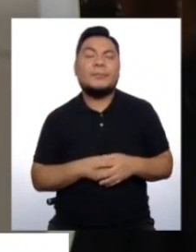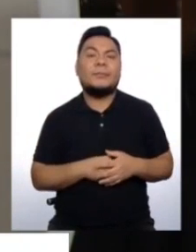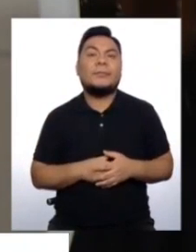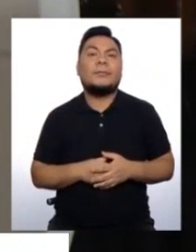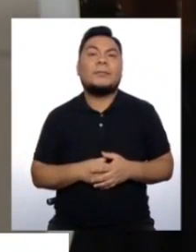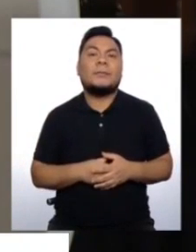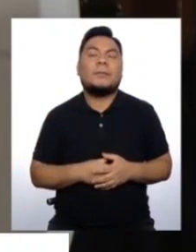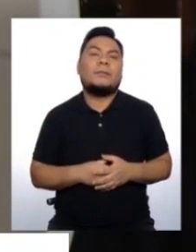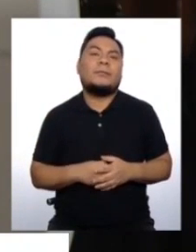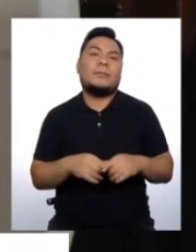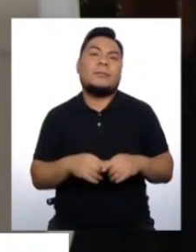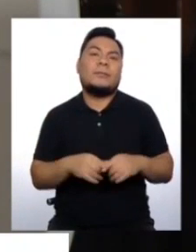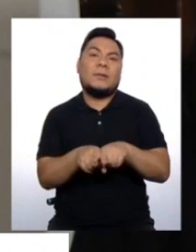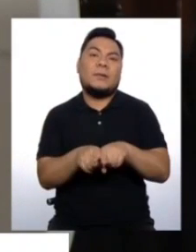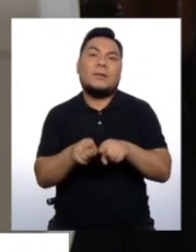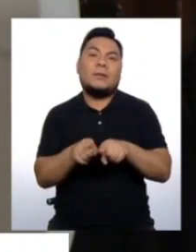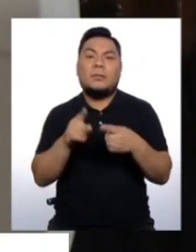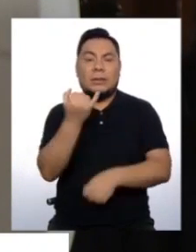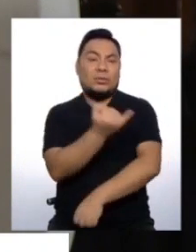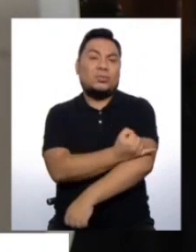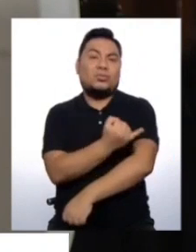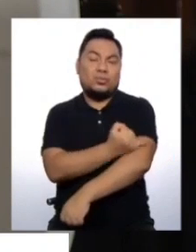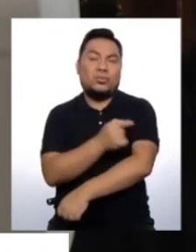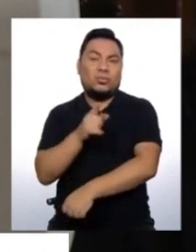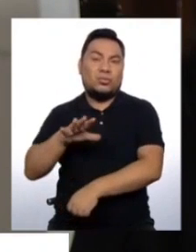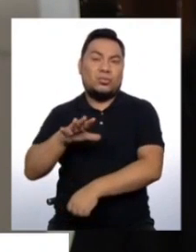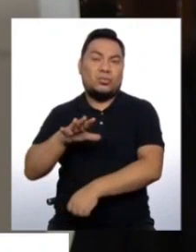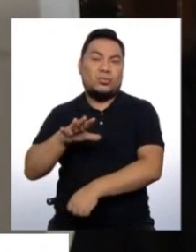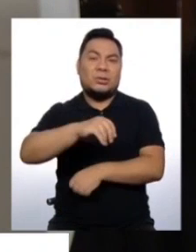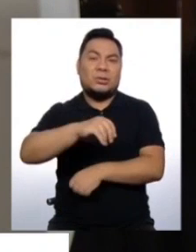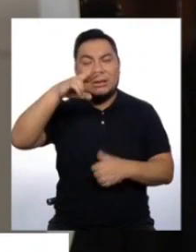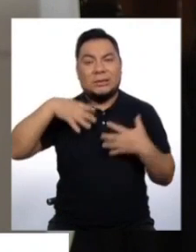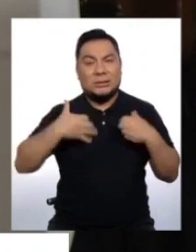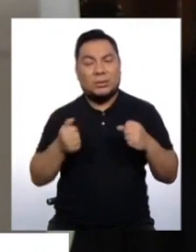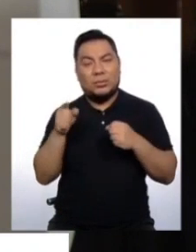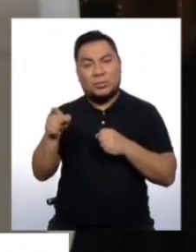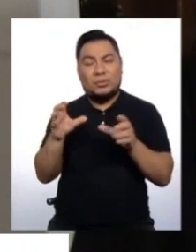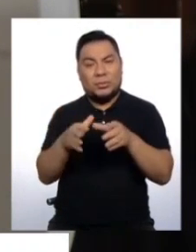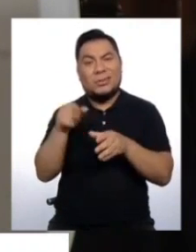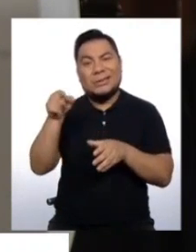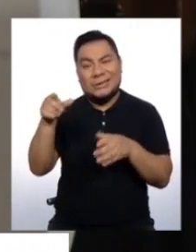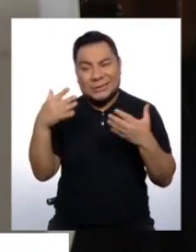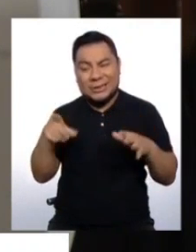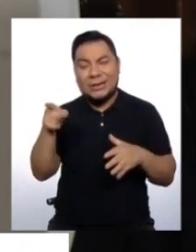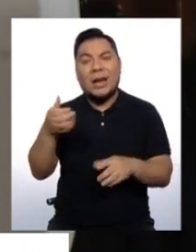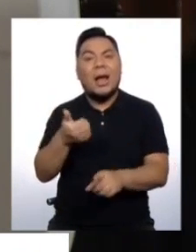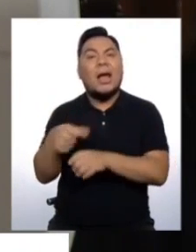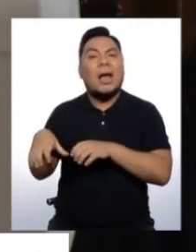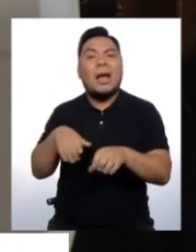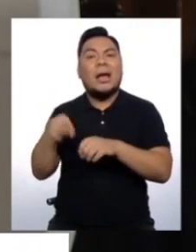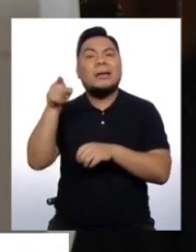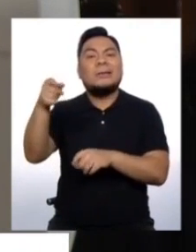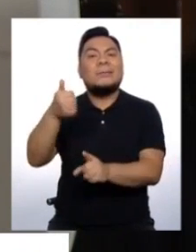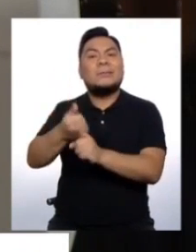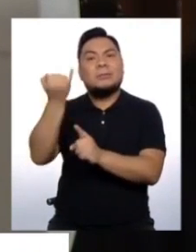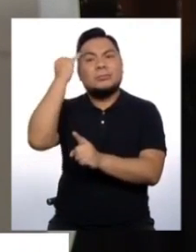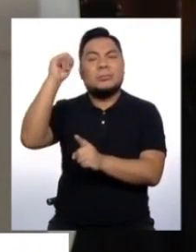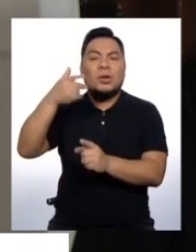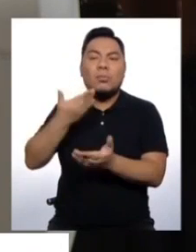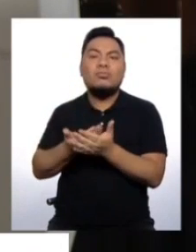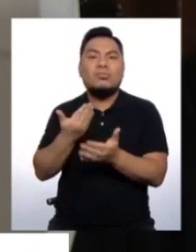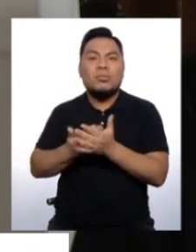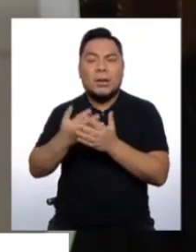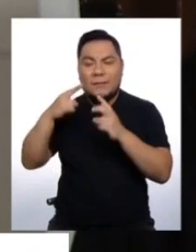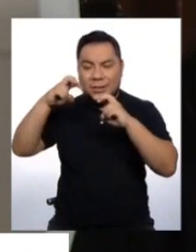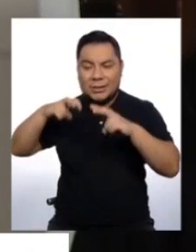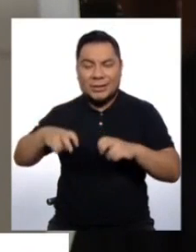Paralelamente, el Instituto Nacional de Salud se encuentra desarrollando una prueba molecular nacional que